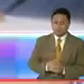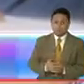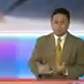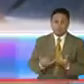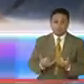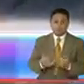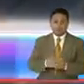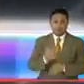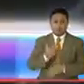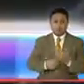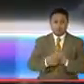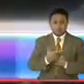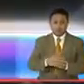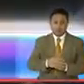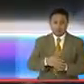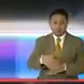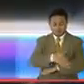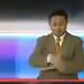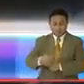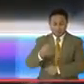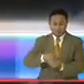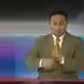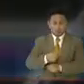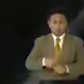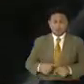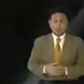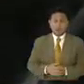le doy lo mejor a mi hija vendiendo en las calles.